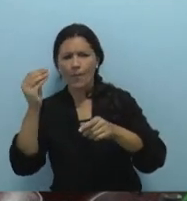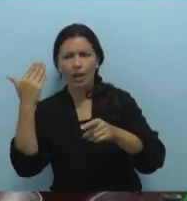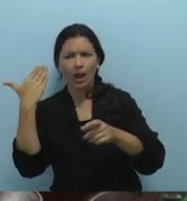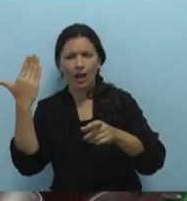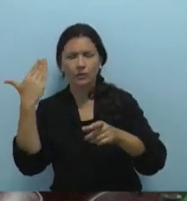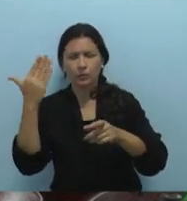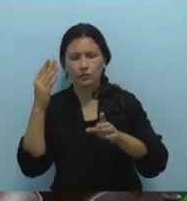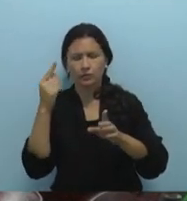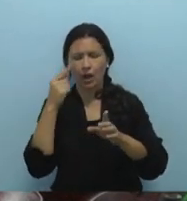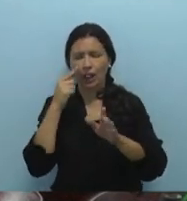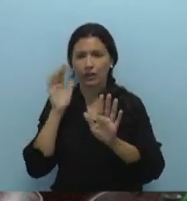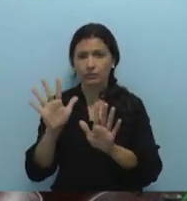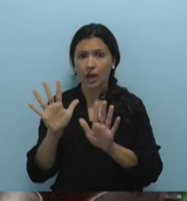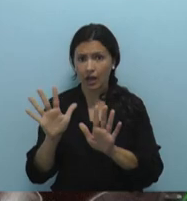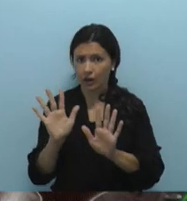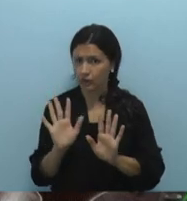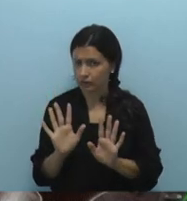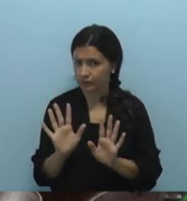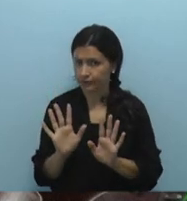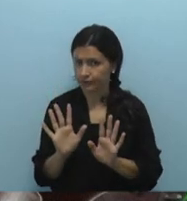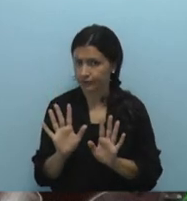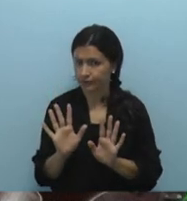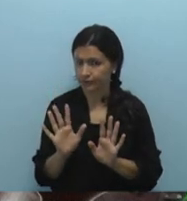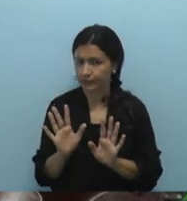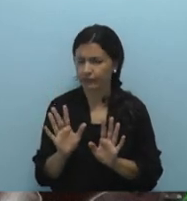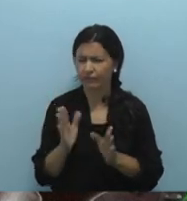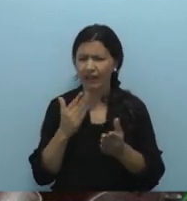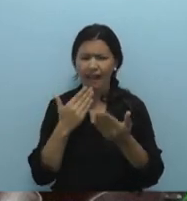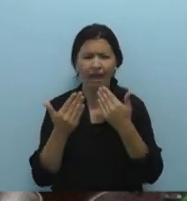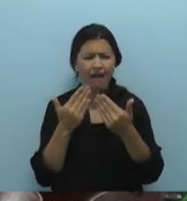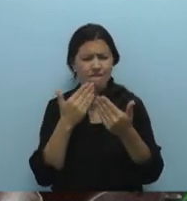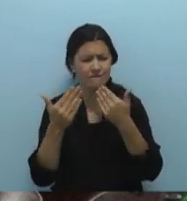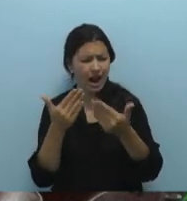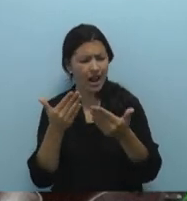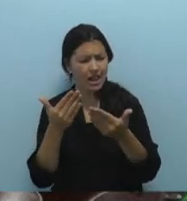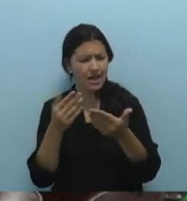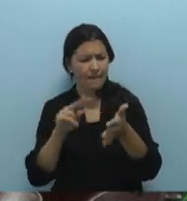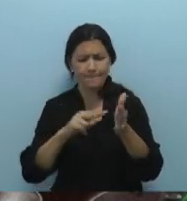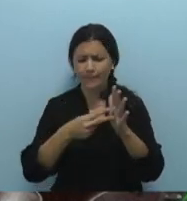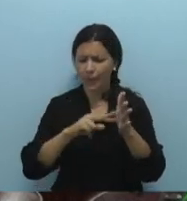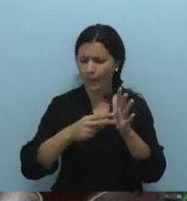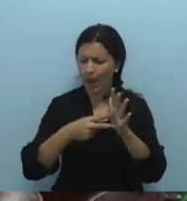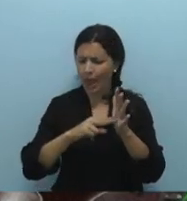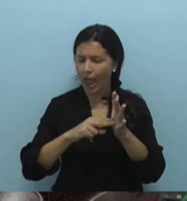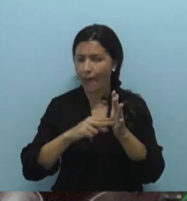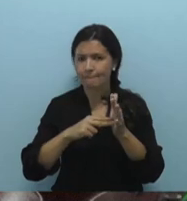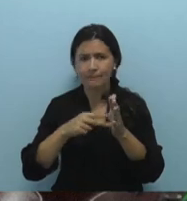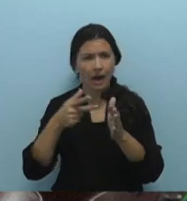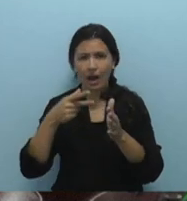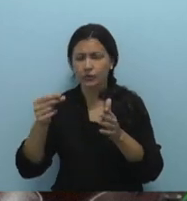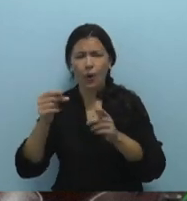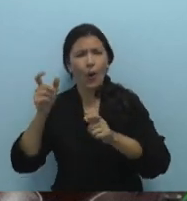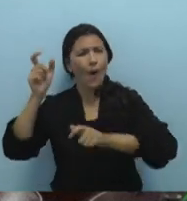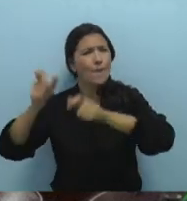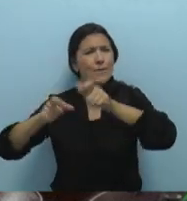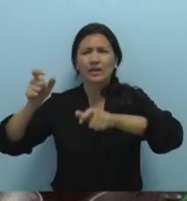se empiece a, en lugar de discutir el fondo de las cuestiones, se empiecen a demonizar a los actores y empezar a pensar que los estudiantes